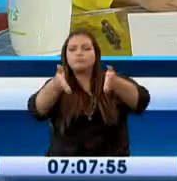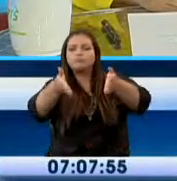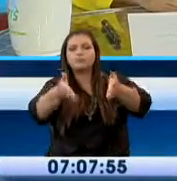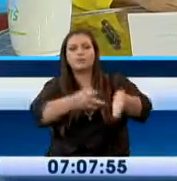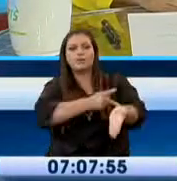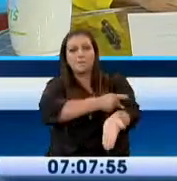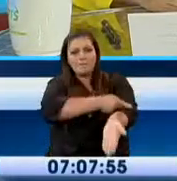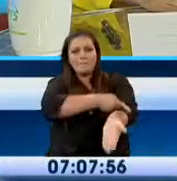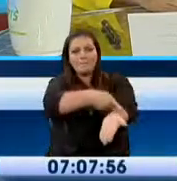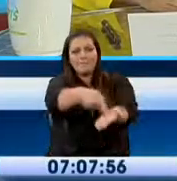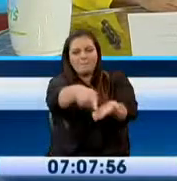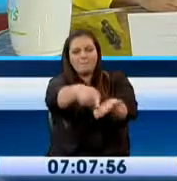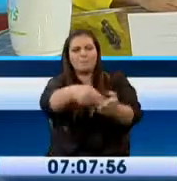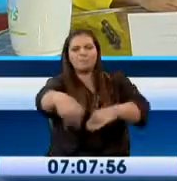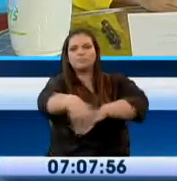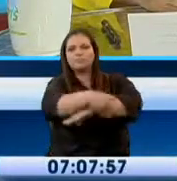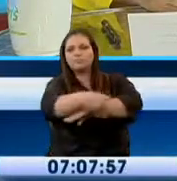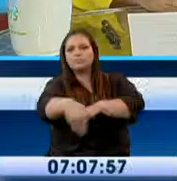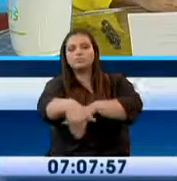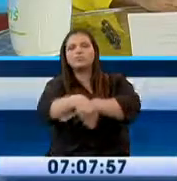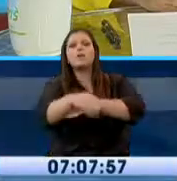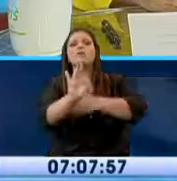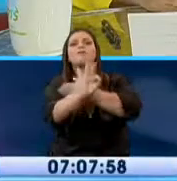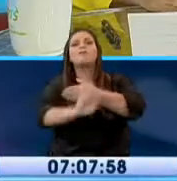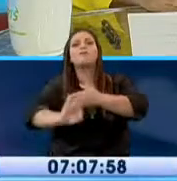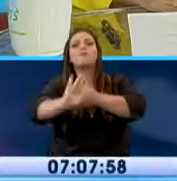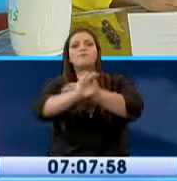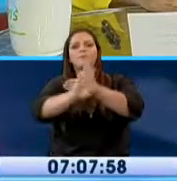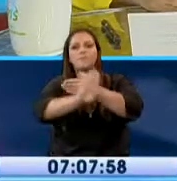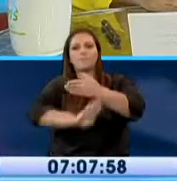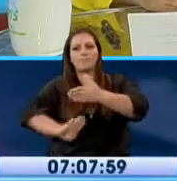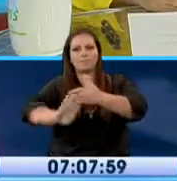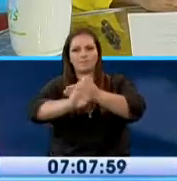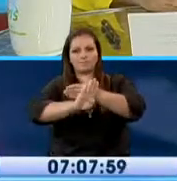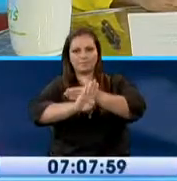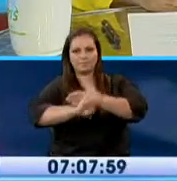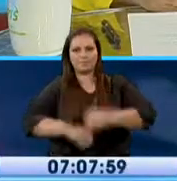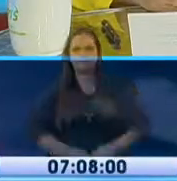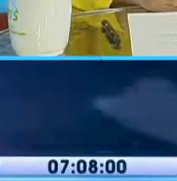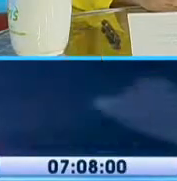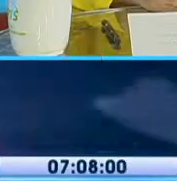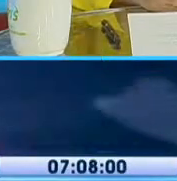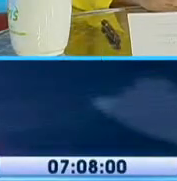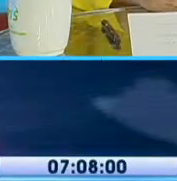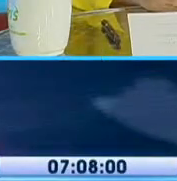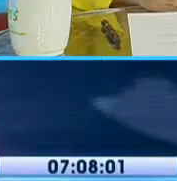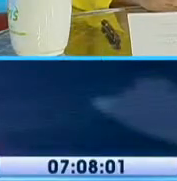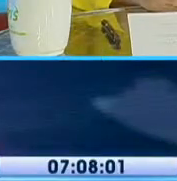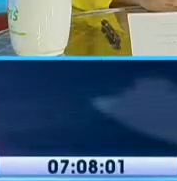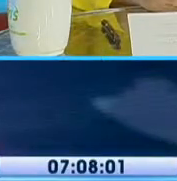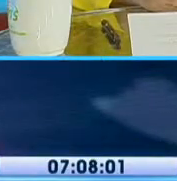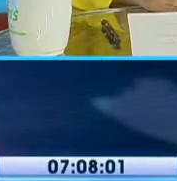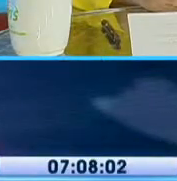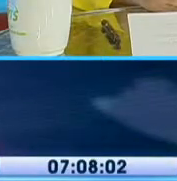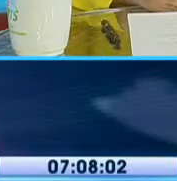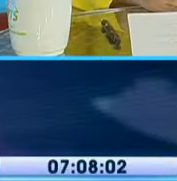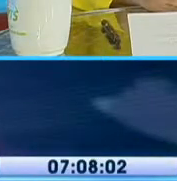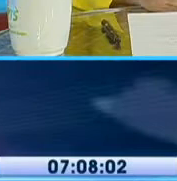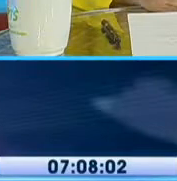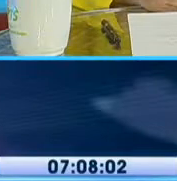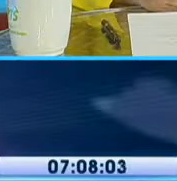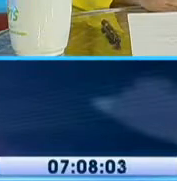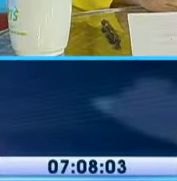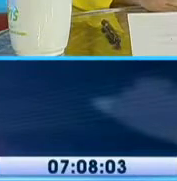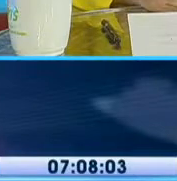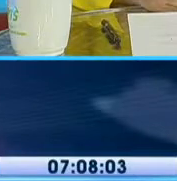la altura de las cooperativas Paraíso de la Flor y Bella Visión, para hablar de dos puntos específicamente: congestionamiento